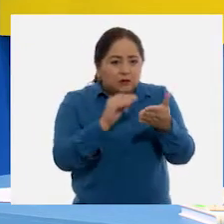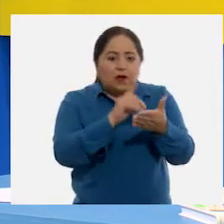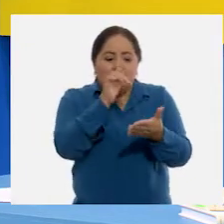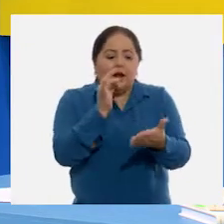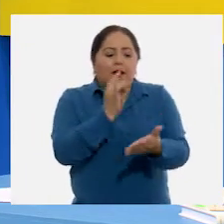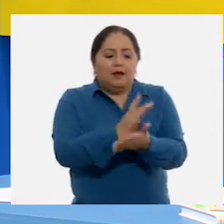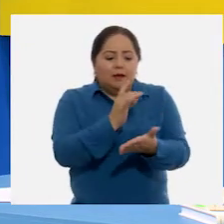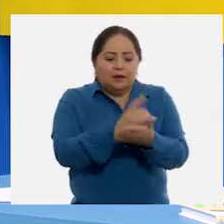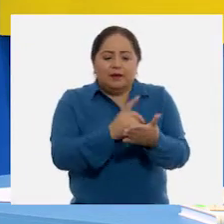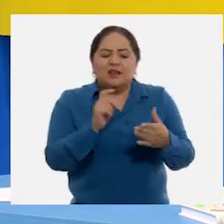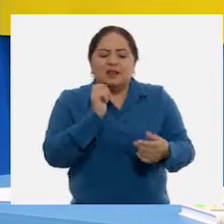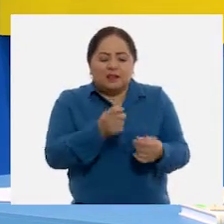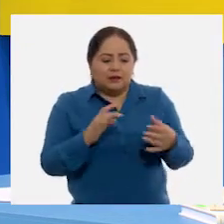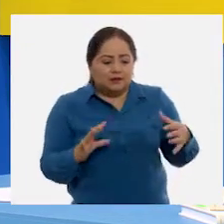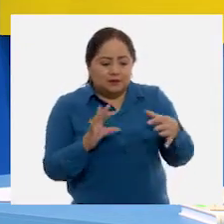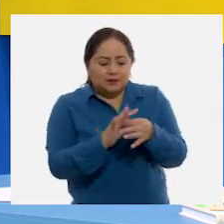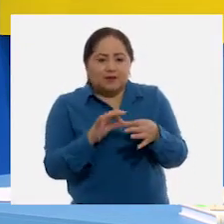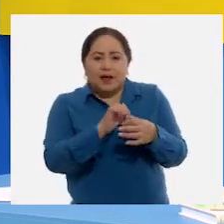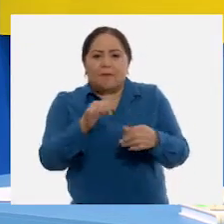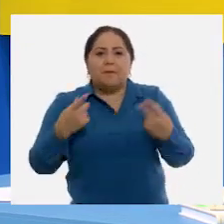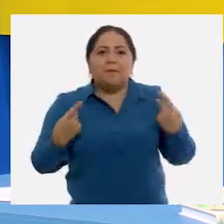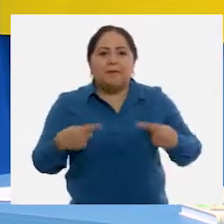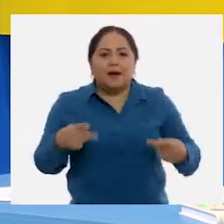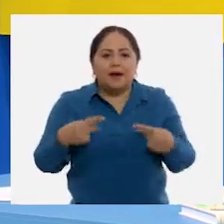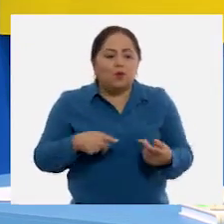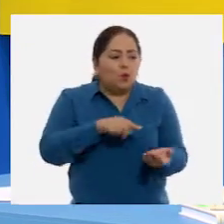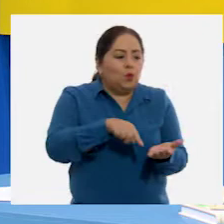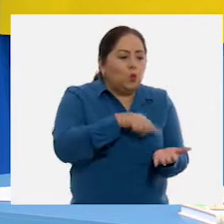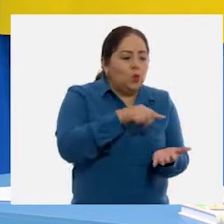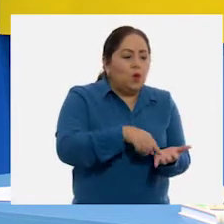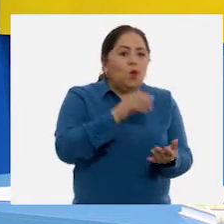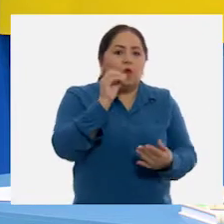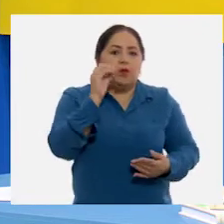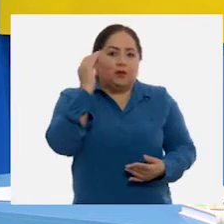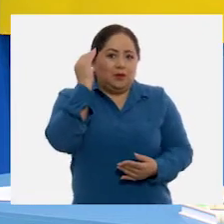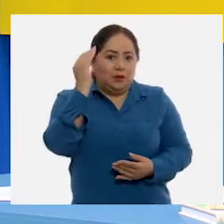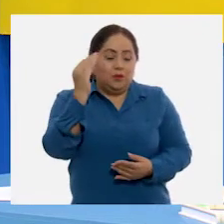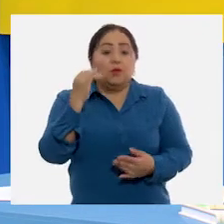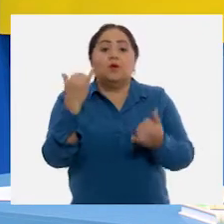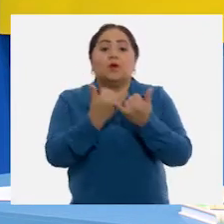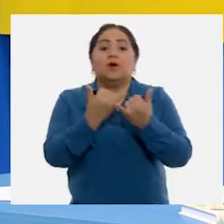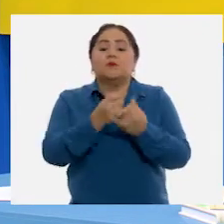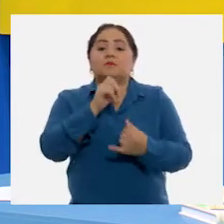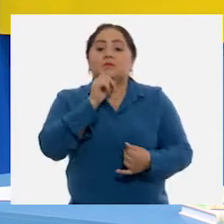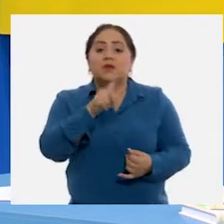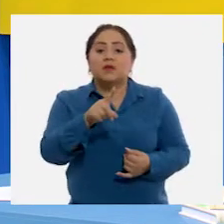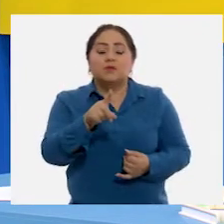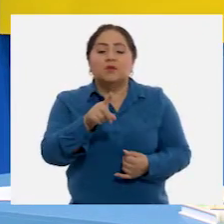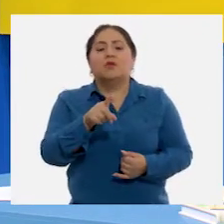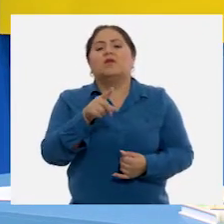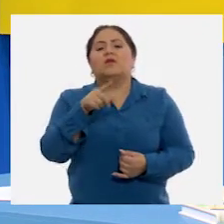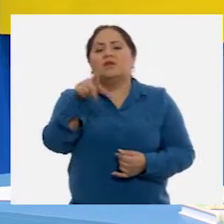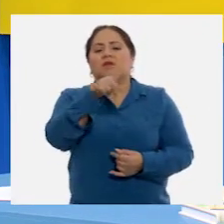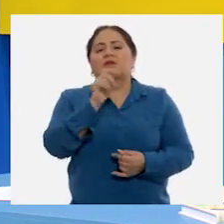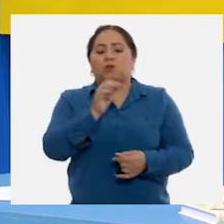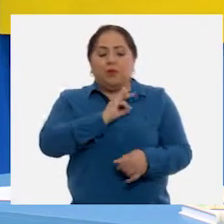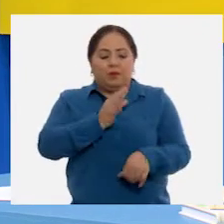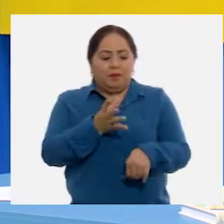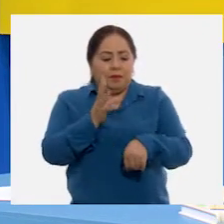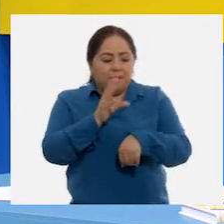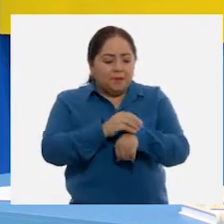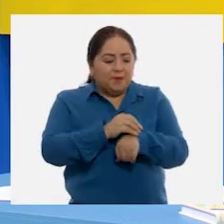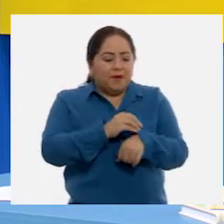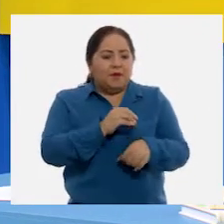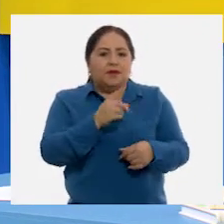identificaremos también las relaciones de persona, lugar o tiempo, incluidas en el discurso, que nos van a permitir